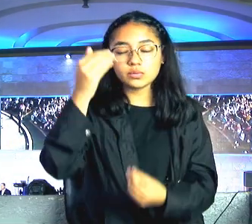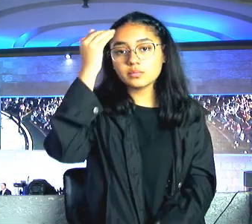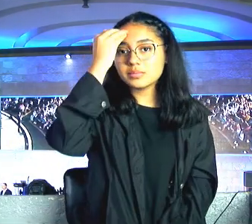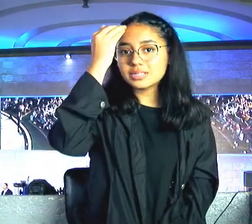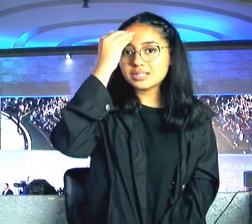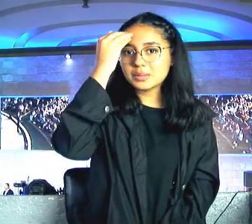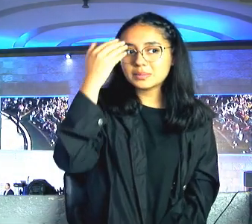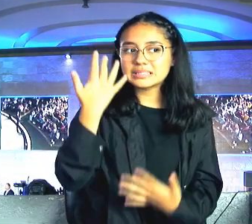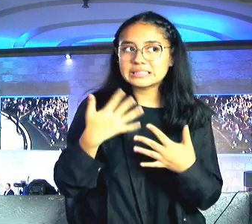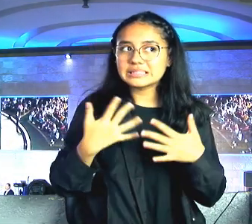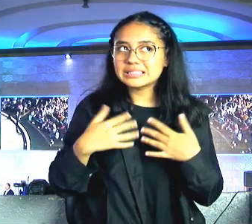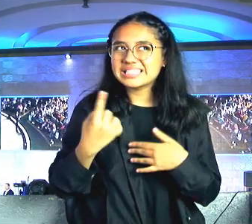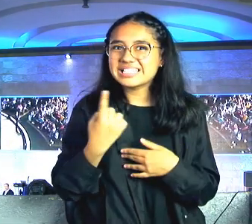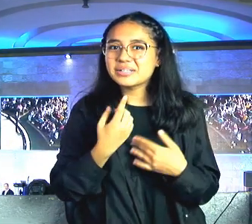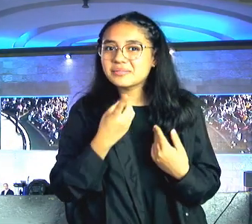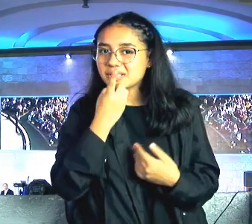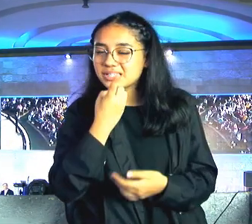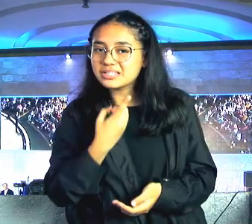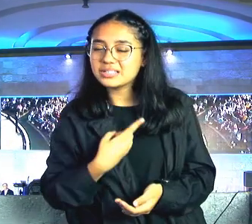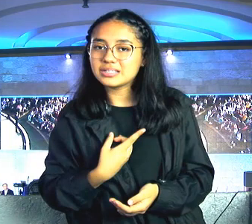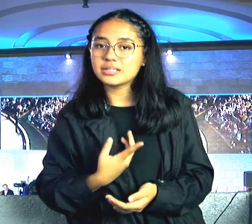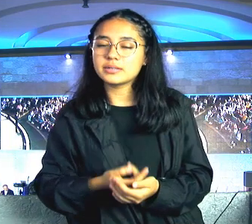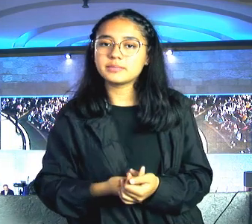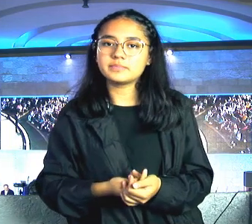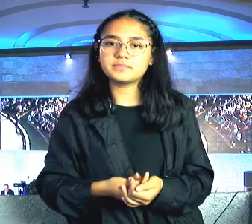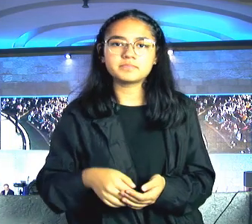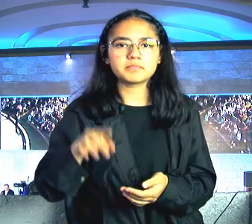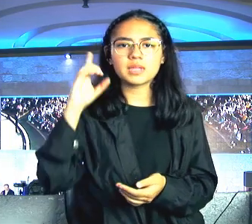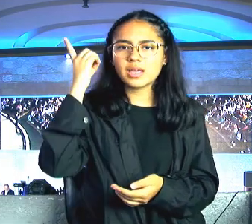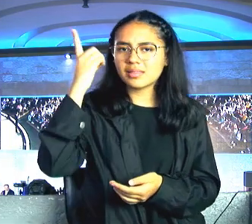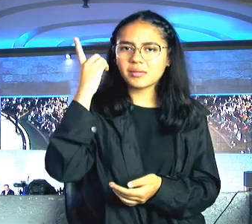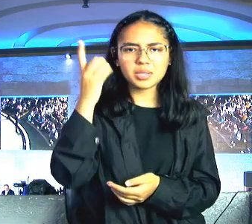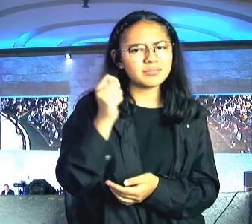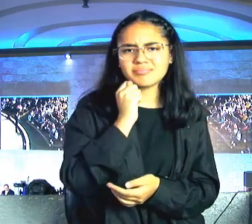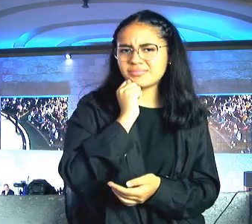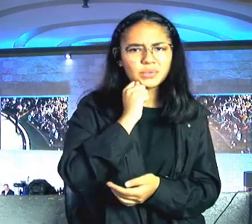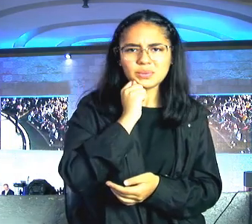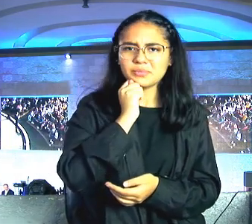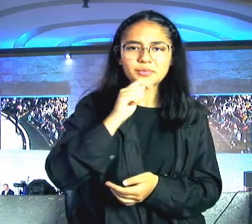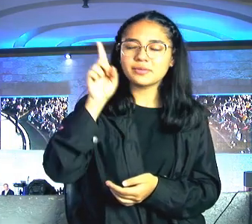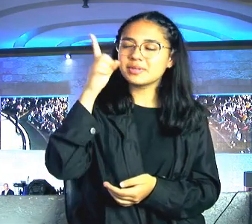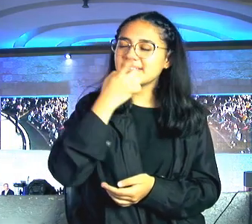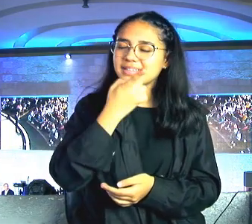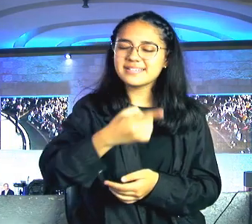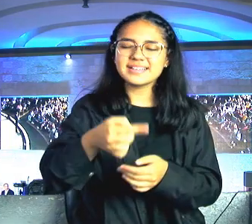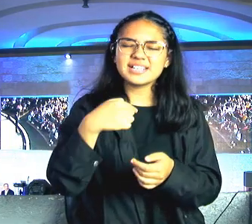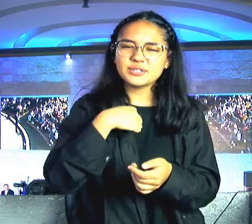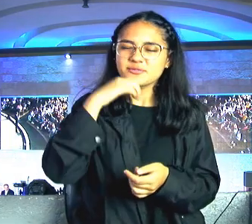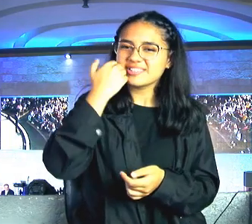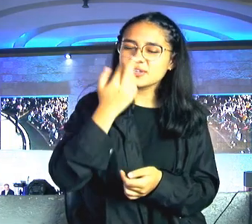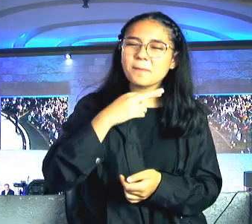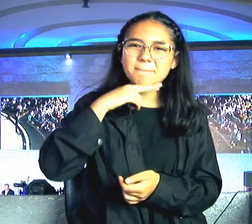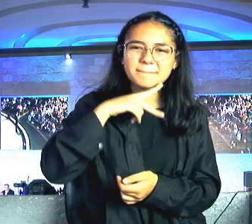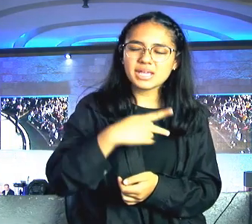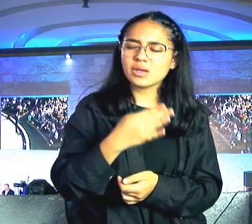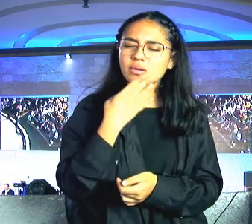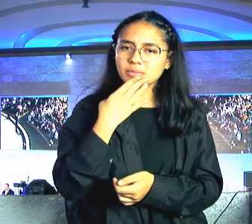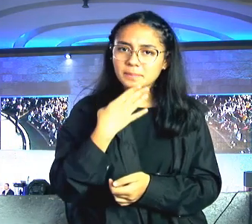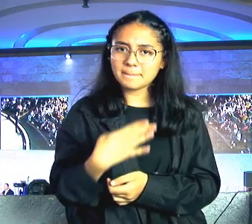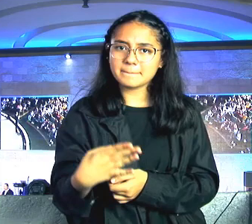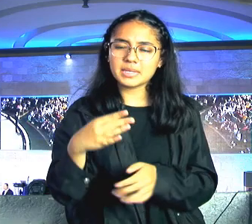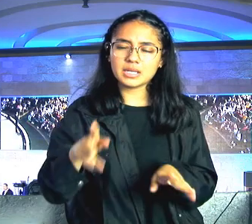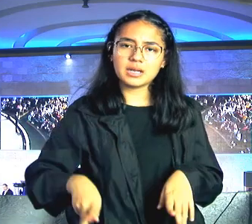no le importaba eso. Le importaba estar bien la presencia de Dios. Así que este salmo nos habla